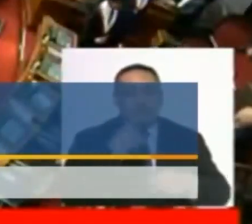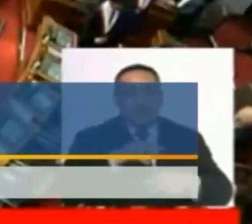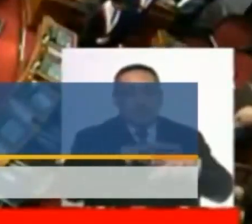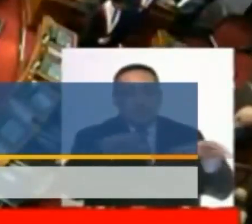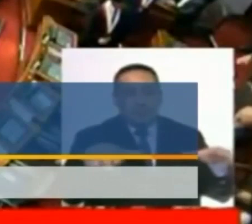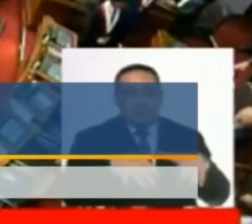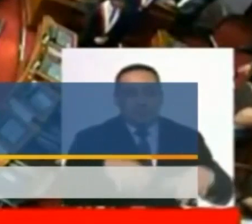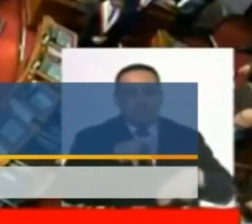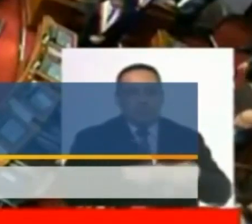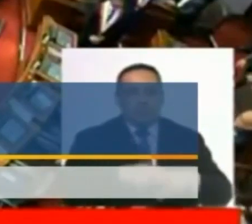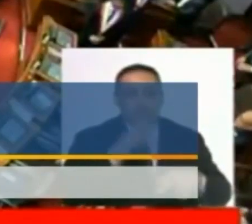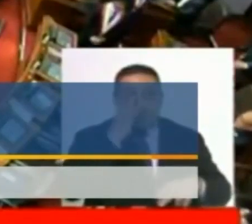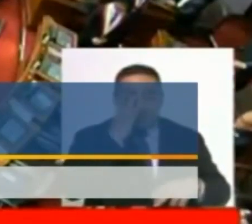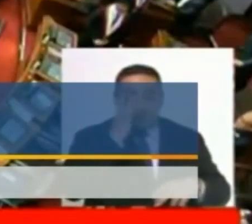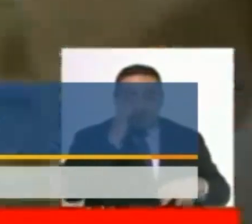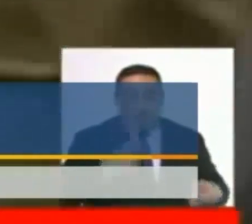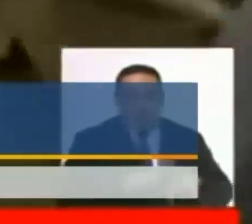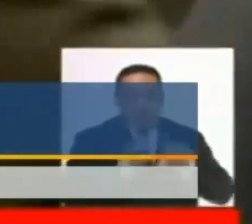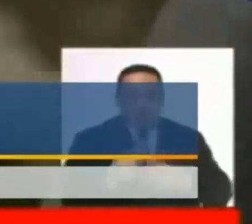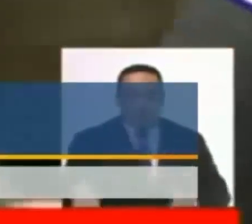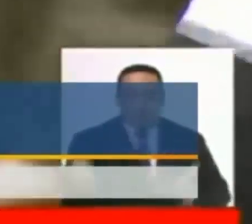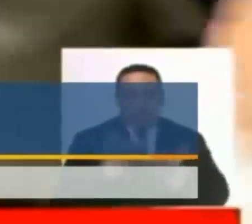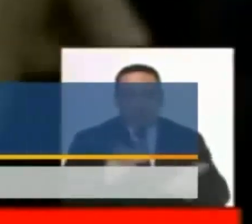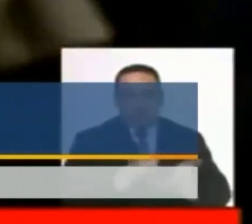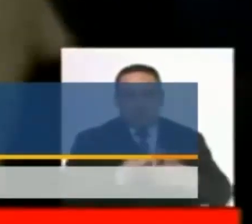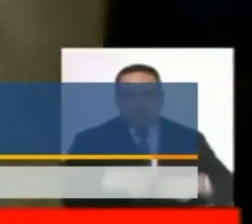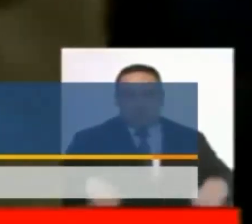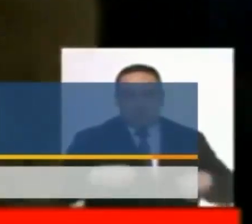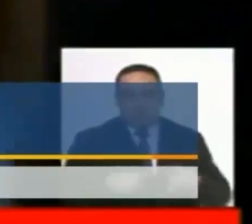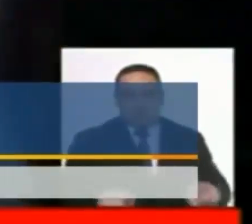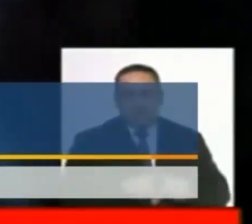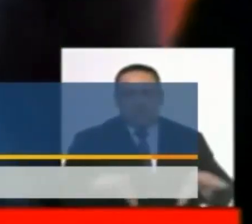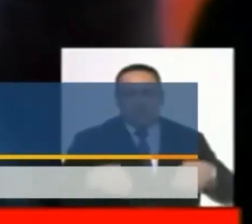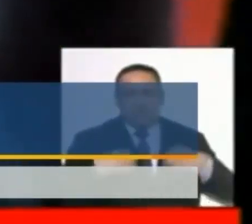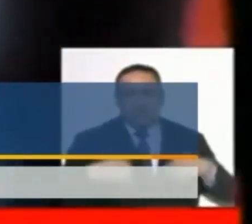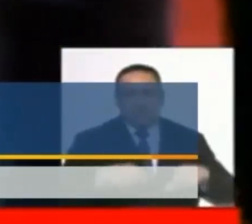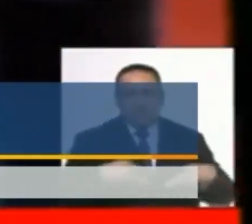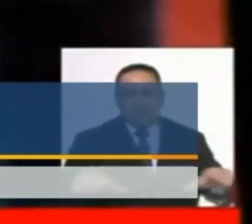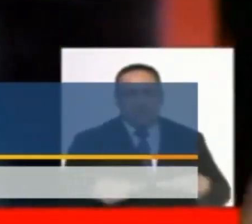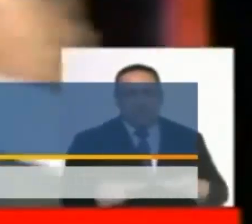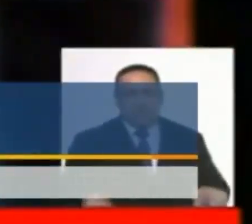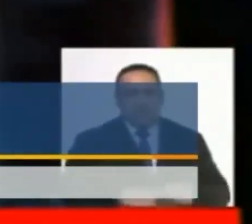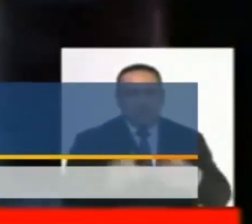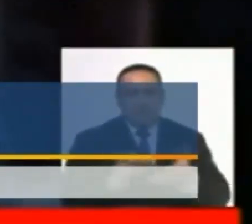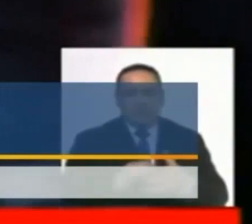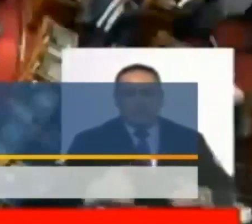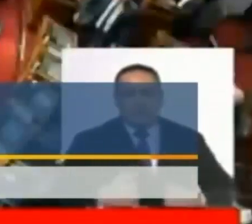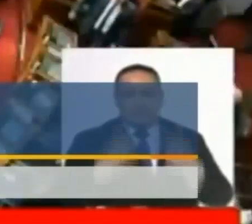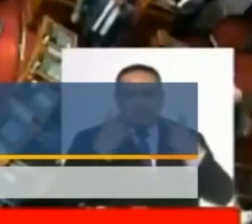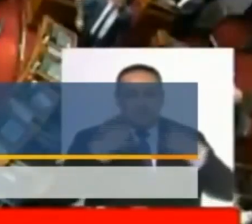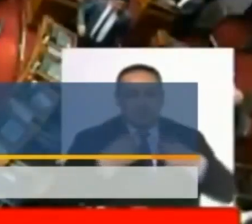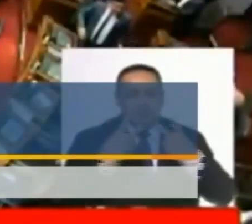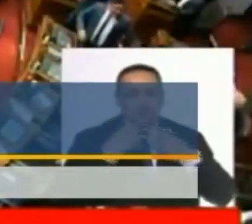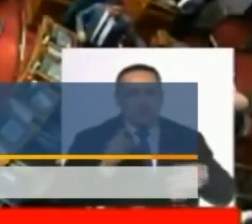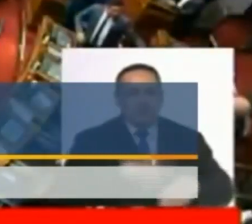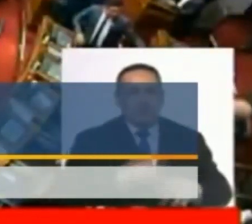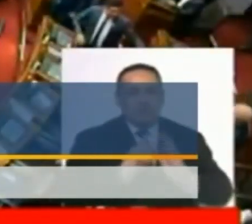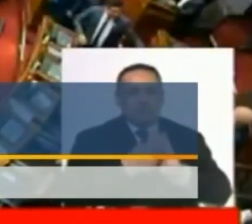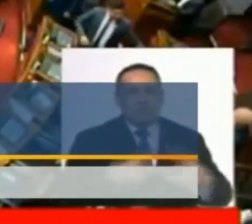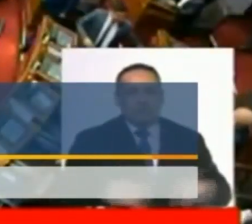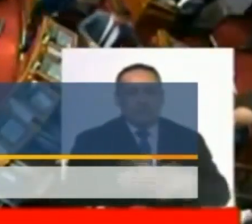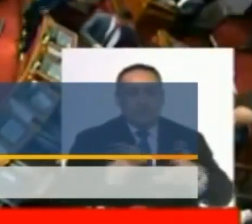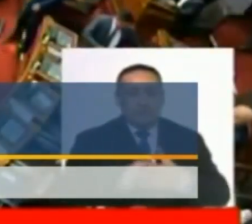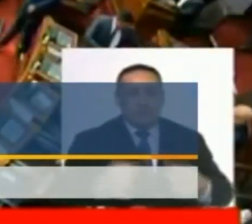rendir protesta Dina Boluarte, quien fuera la vicepresidenta y que asumirá las condiciones de presidenta allá en Perú.